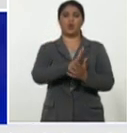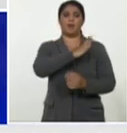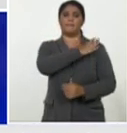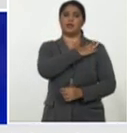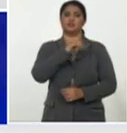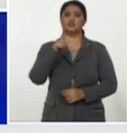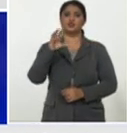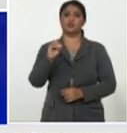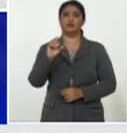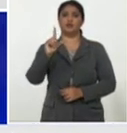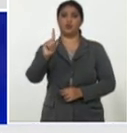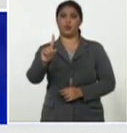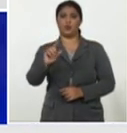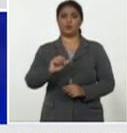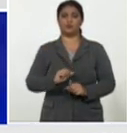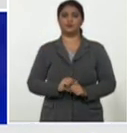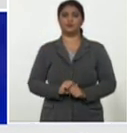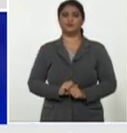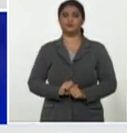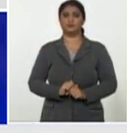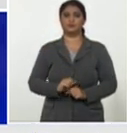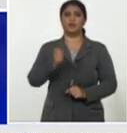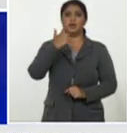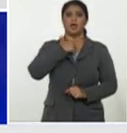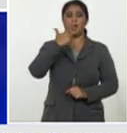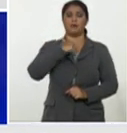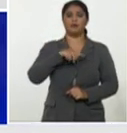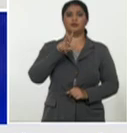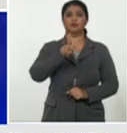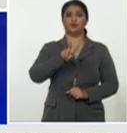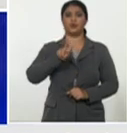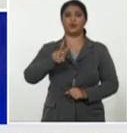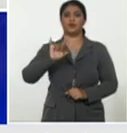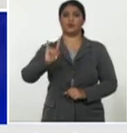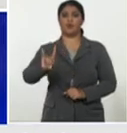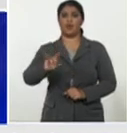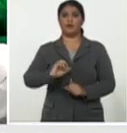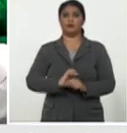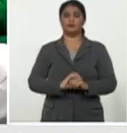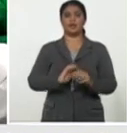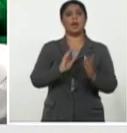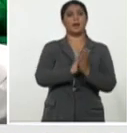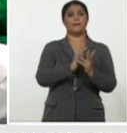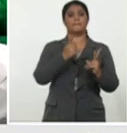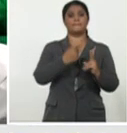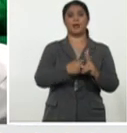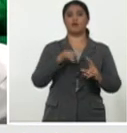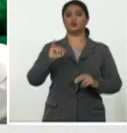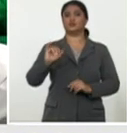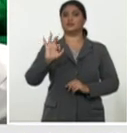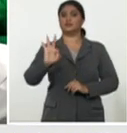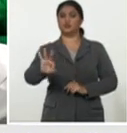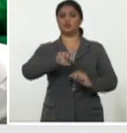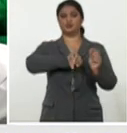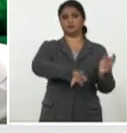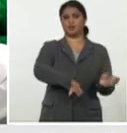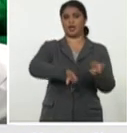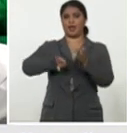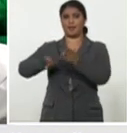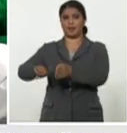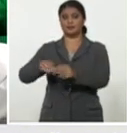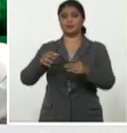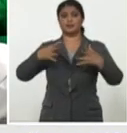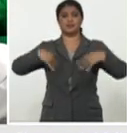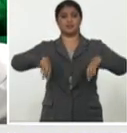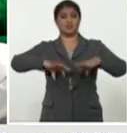enfermedad. Como hemos tratado de resumir, muy compleja la situación en Cuba, necesitando